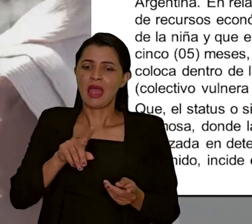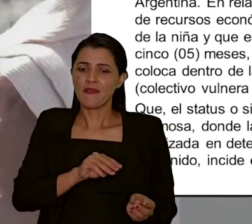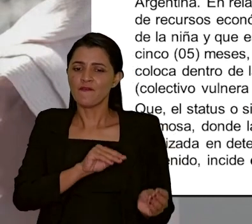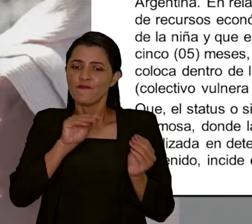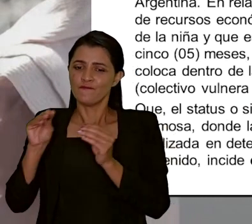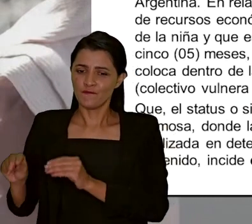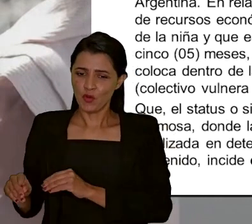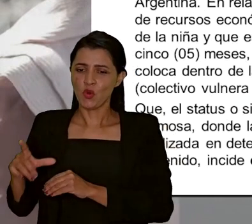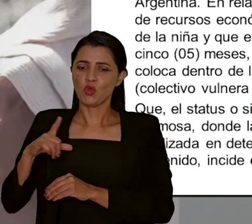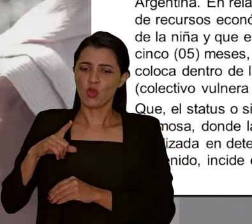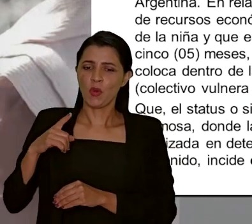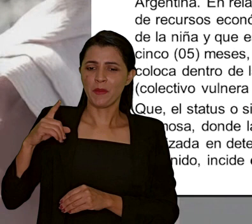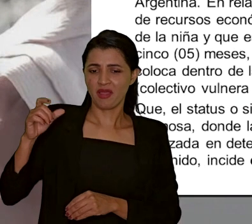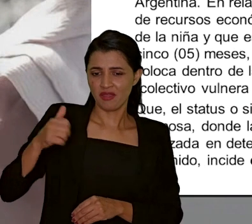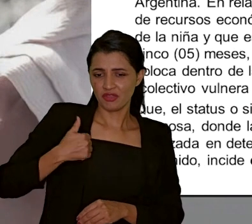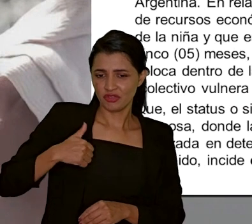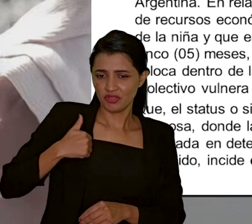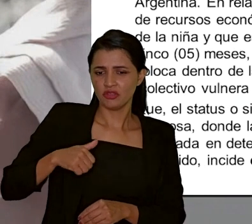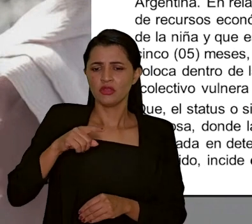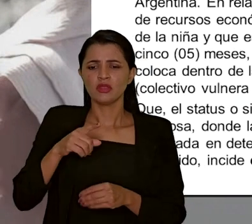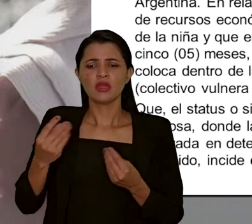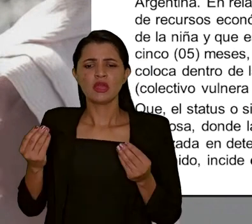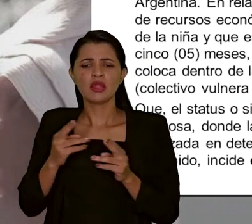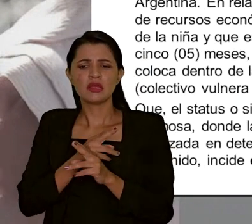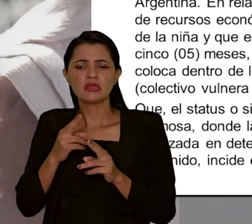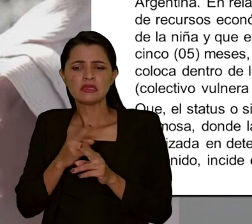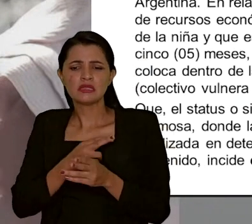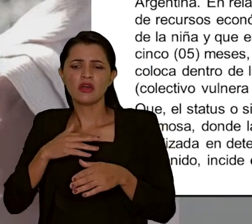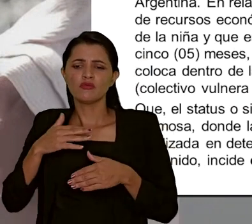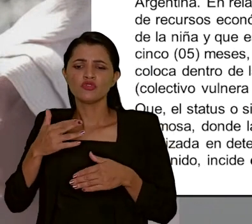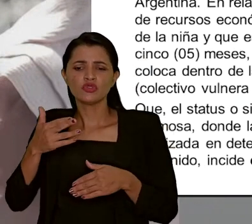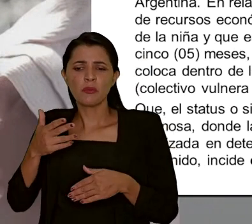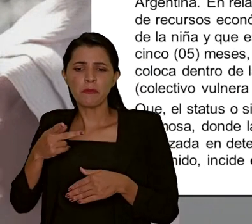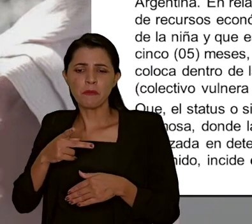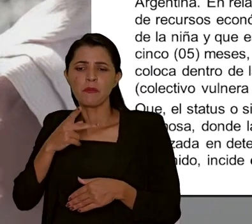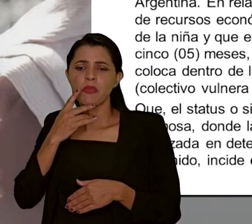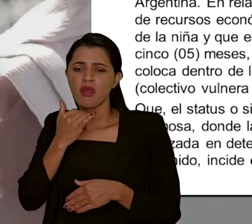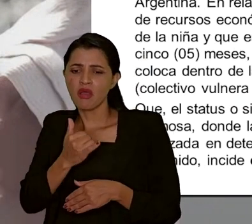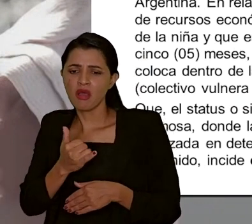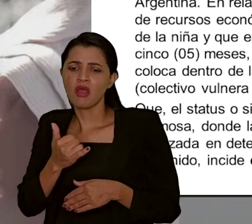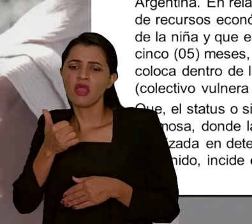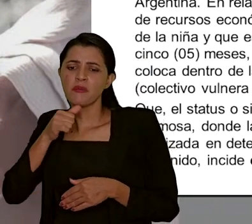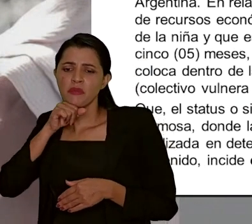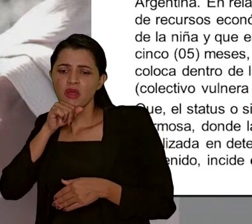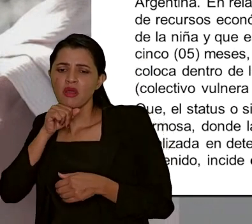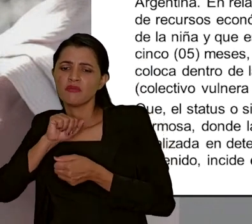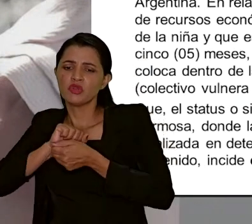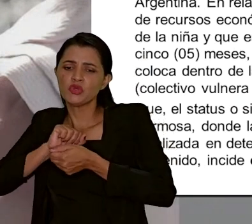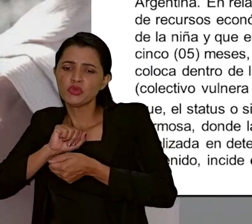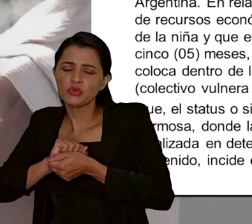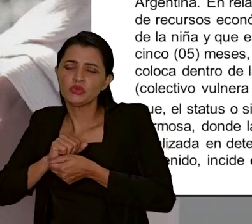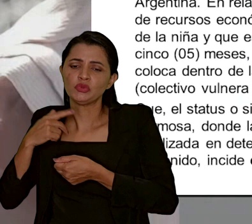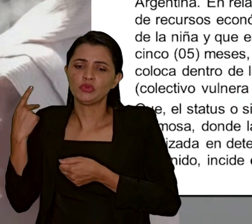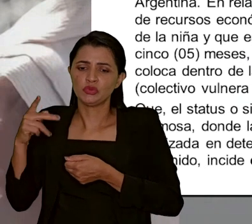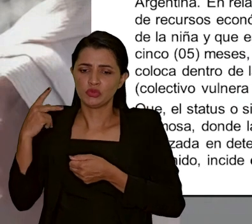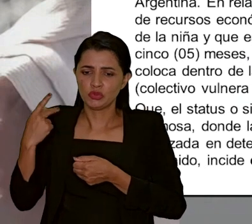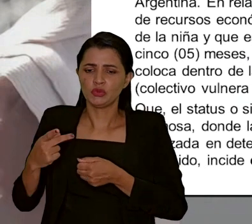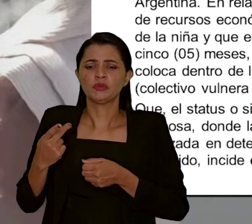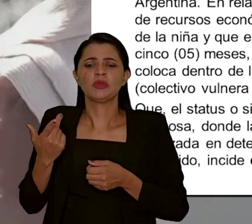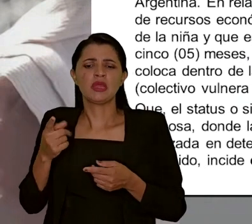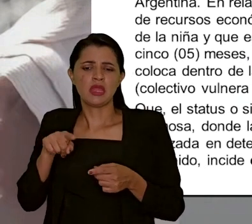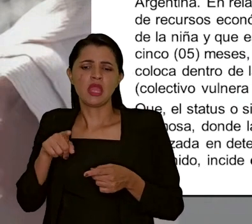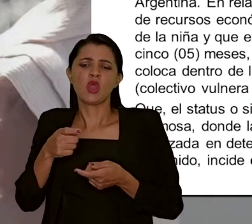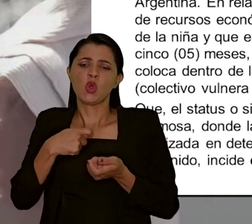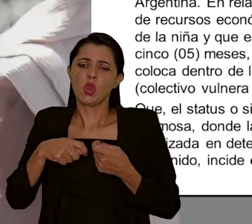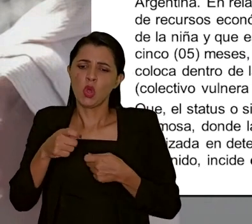económicos a los fines de costear el traslado de la niña y que está embarazada aproximadamente de 5 meses. Y conforme a información oficial, la